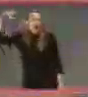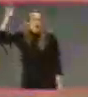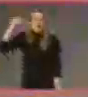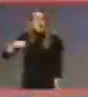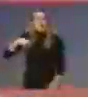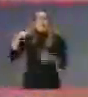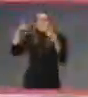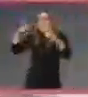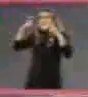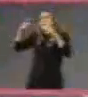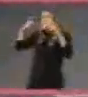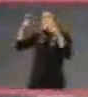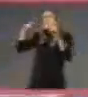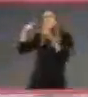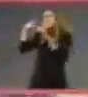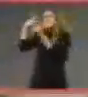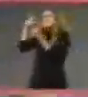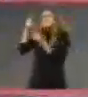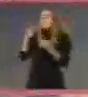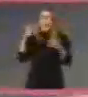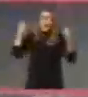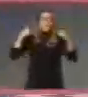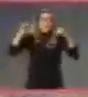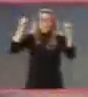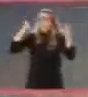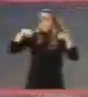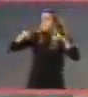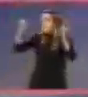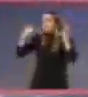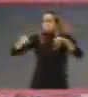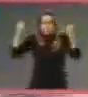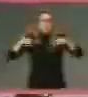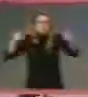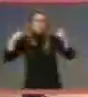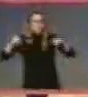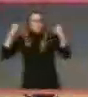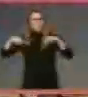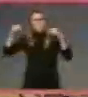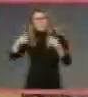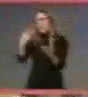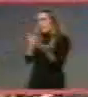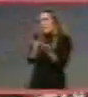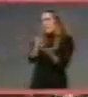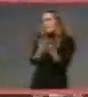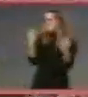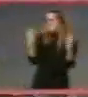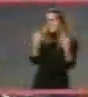Tanto empeño por El queo Sin parar Respiro